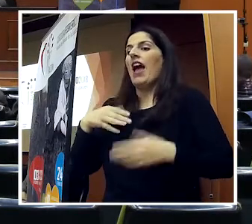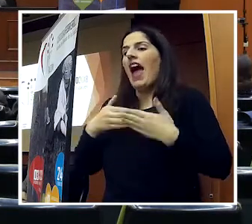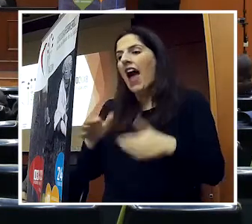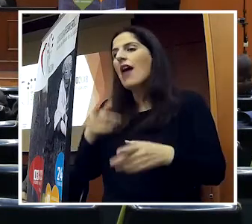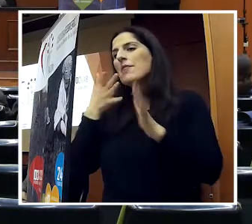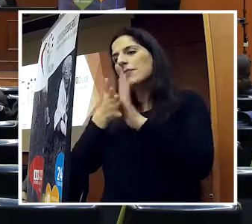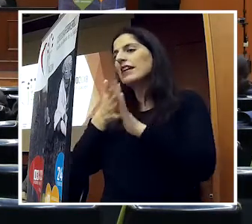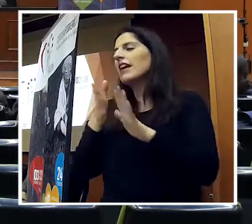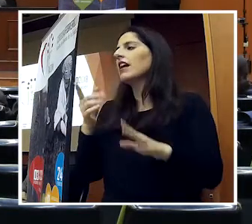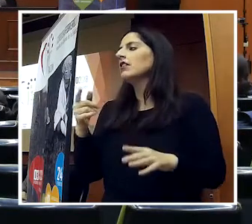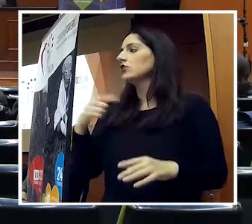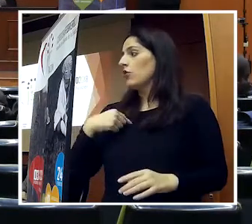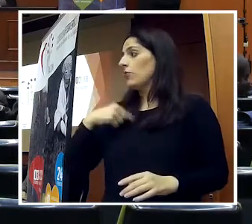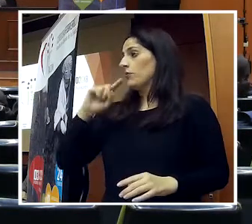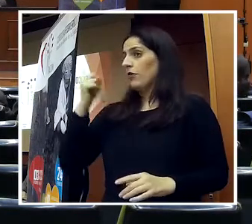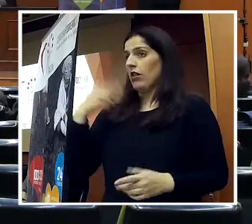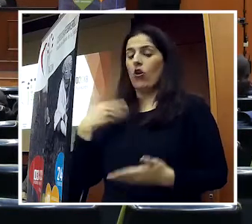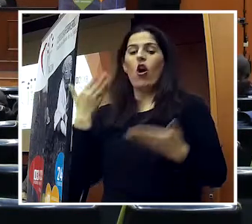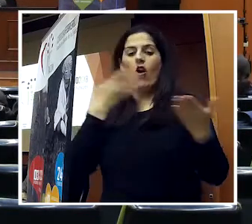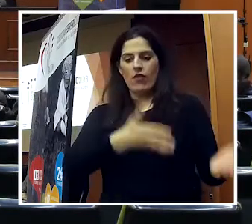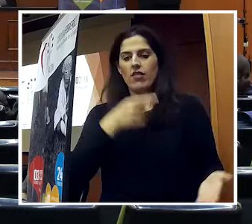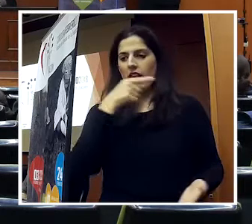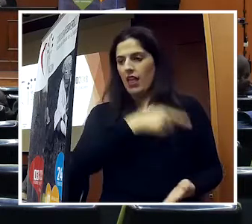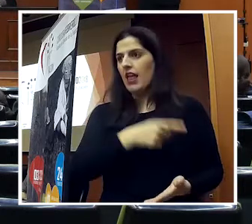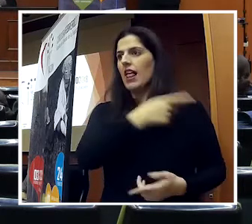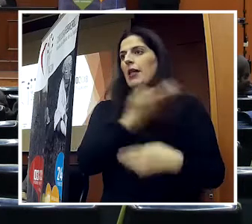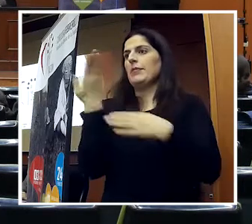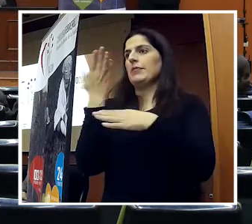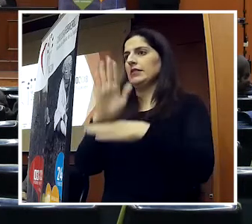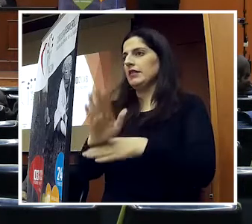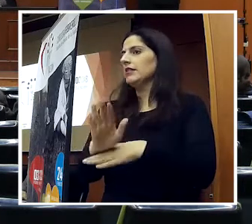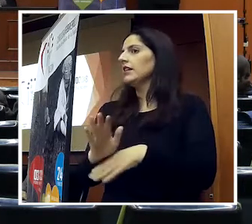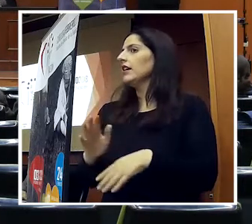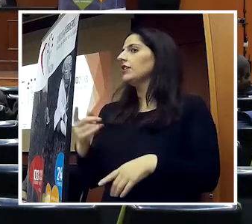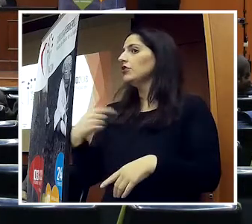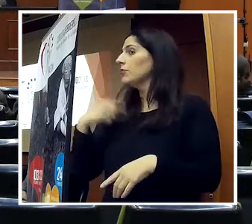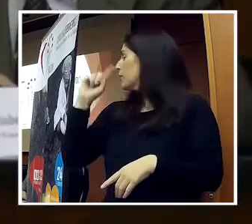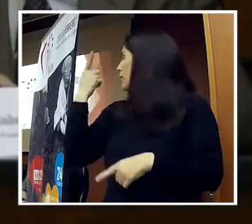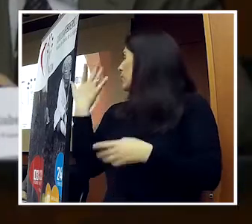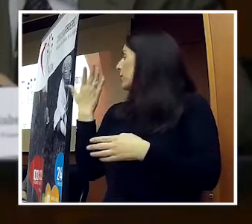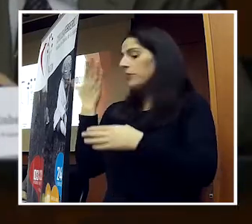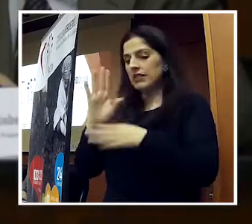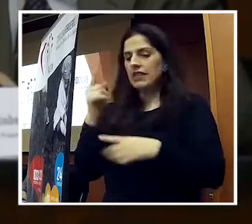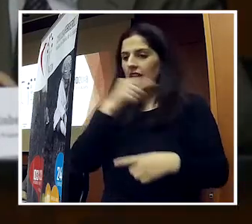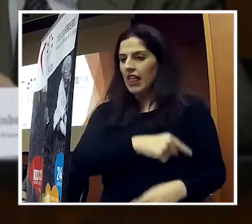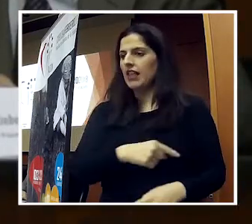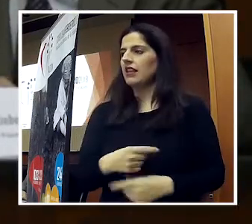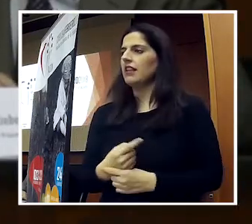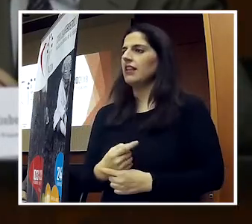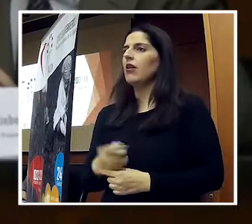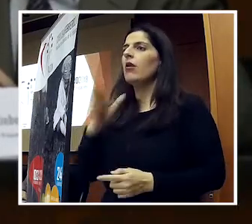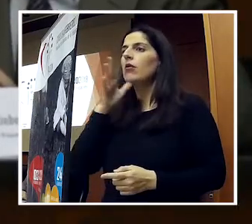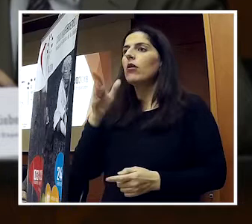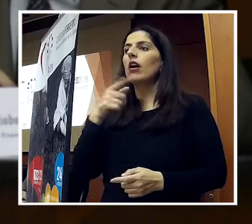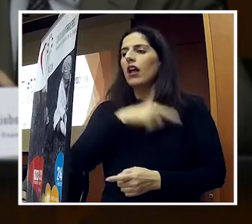mesa, yo le voy a ofrecer a él que haga dicha presentación, pero lo voy a presentar a él, porque como les